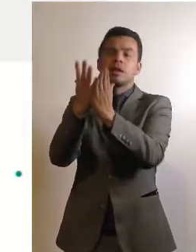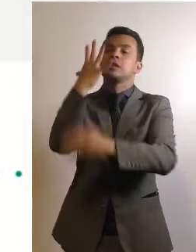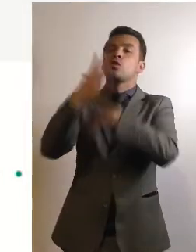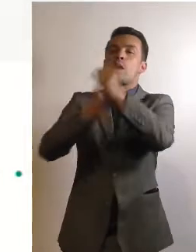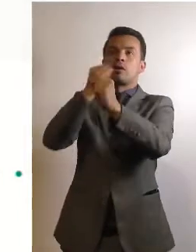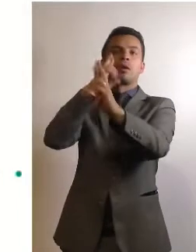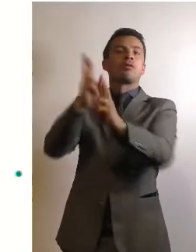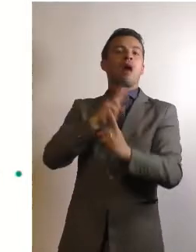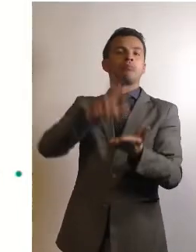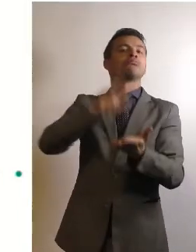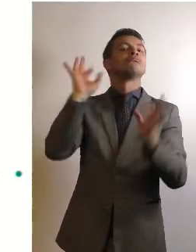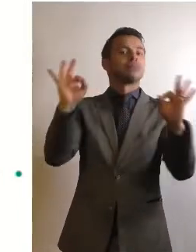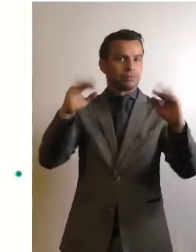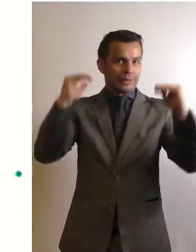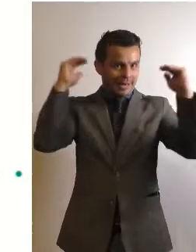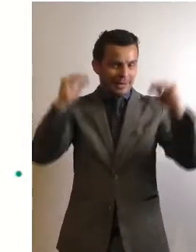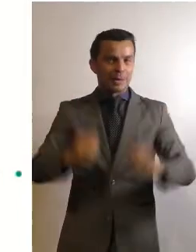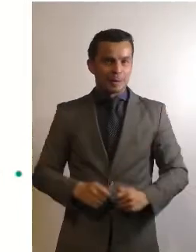Siguiente.